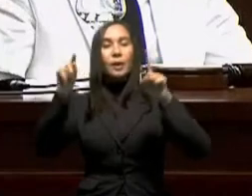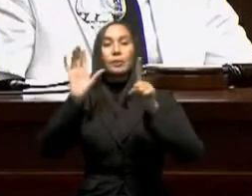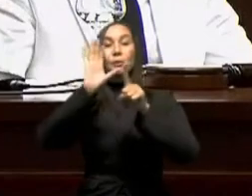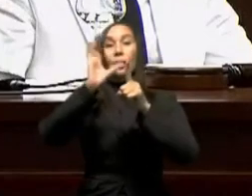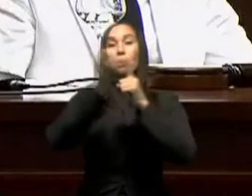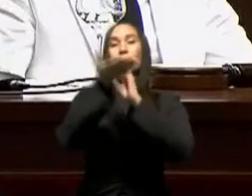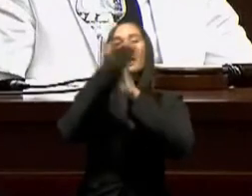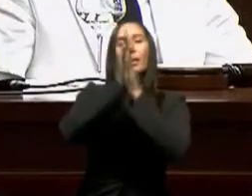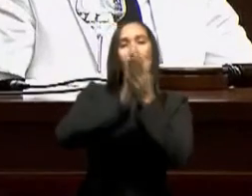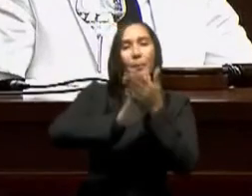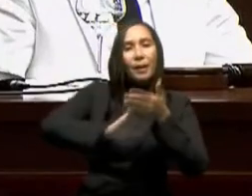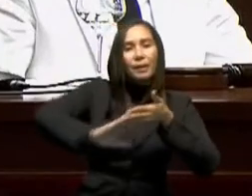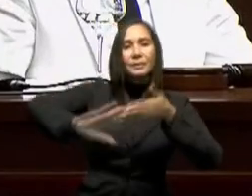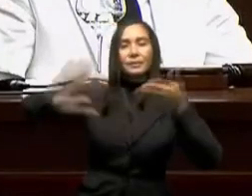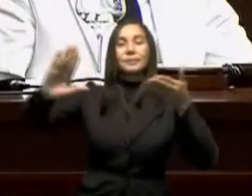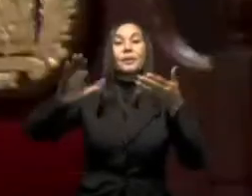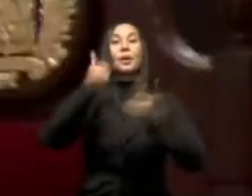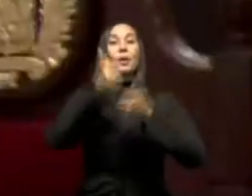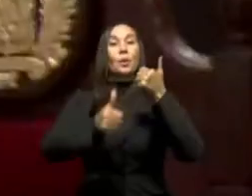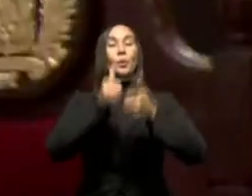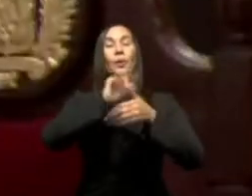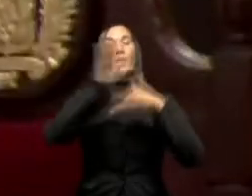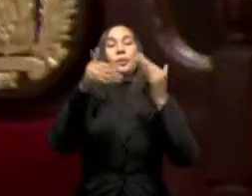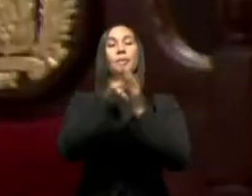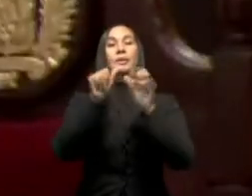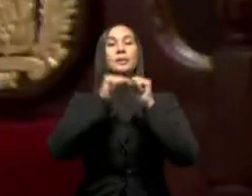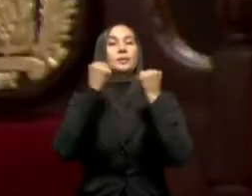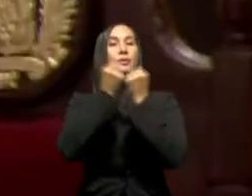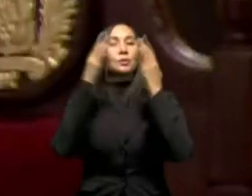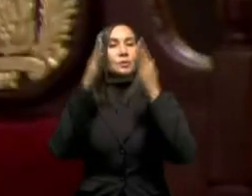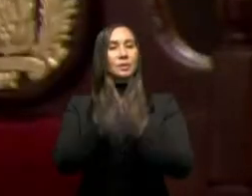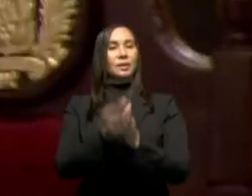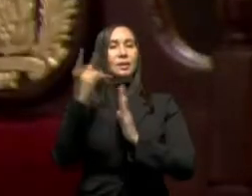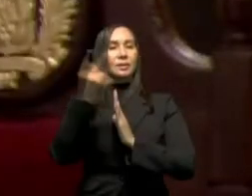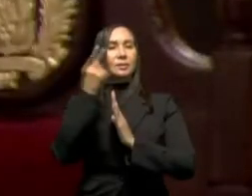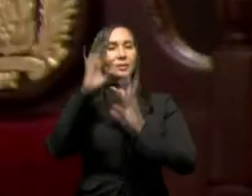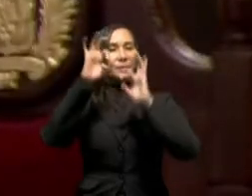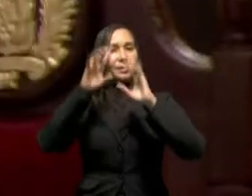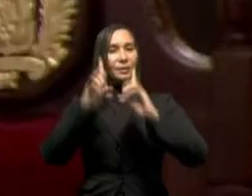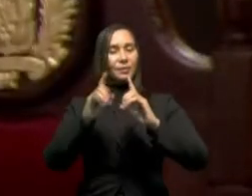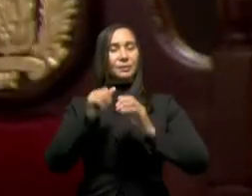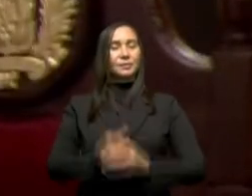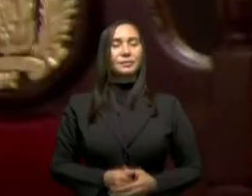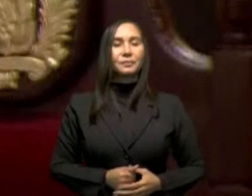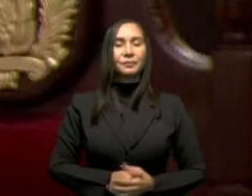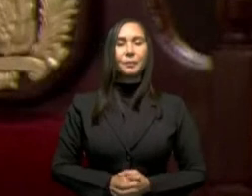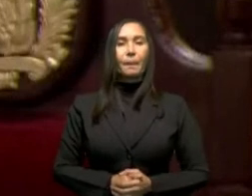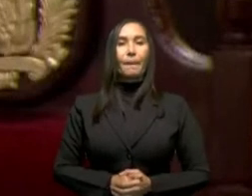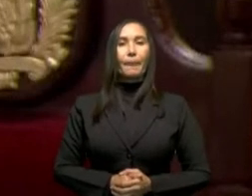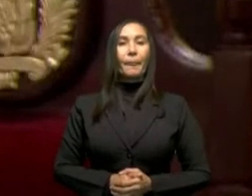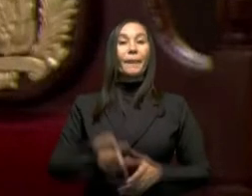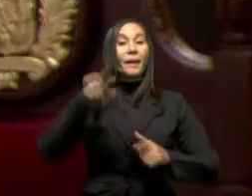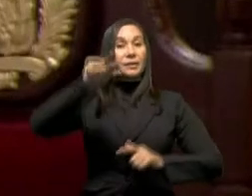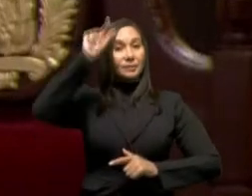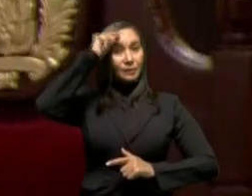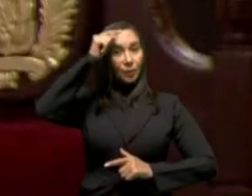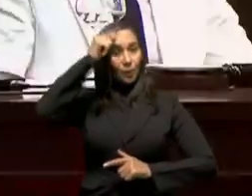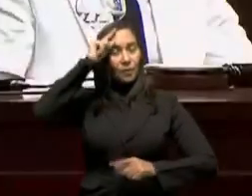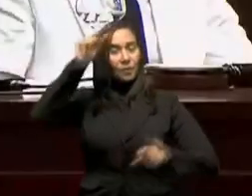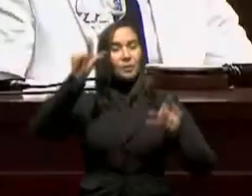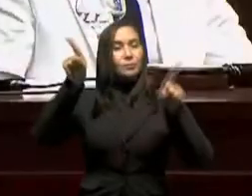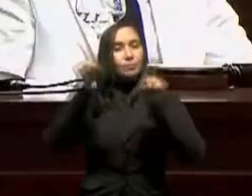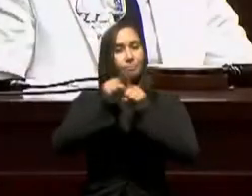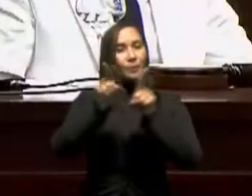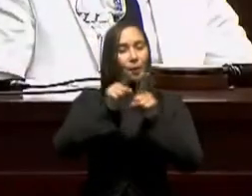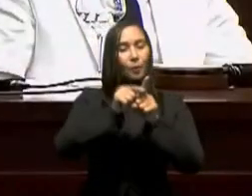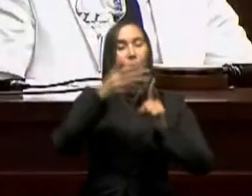cual nuestra arma más poderosa, como la de cualquier sociedad, es siempre la educación. Y este gobierno ha hecho una apuesta